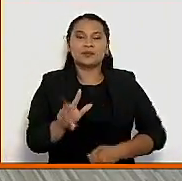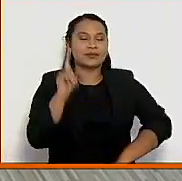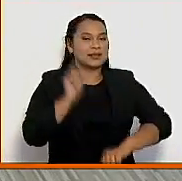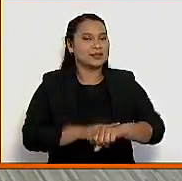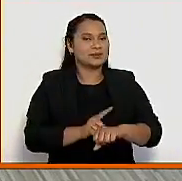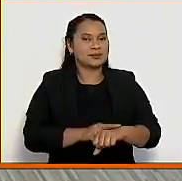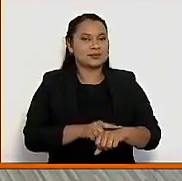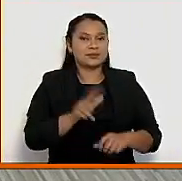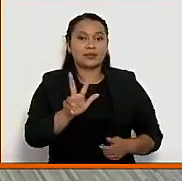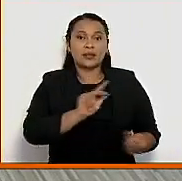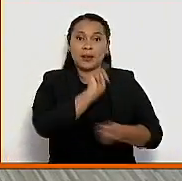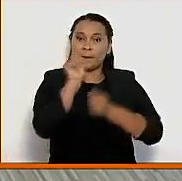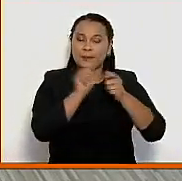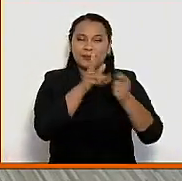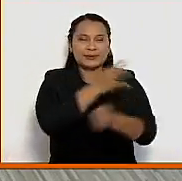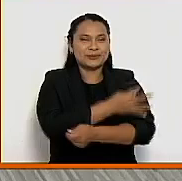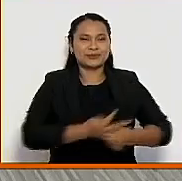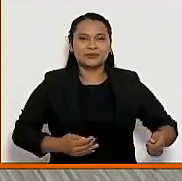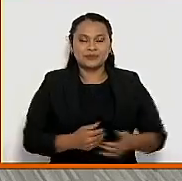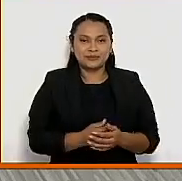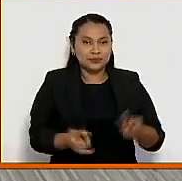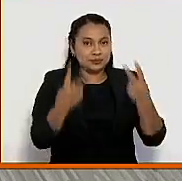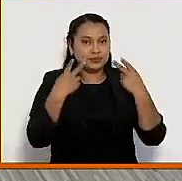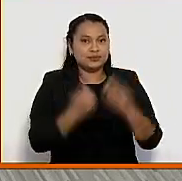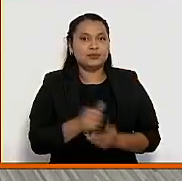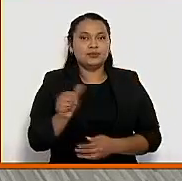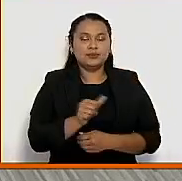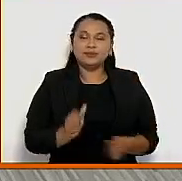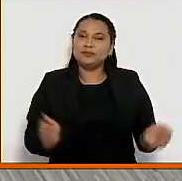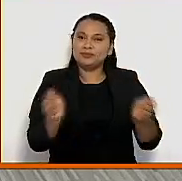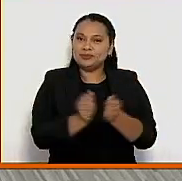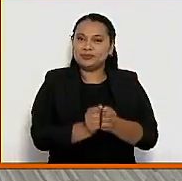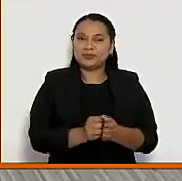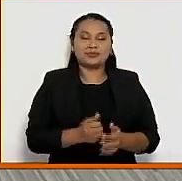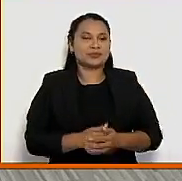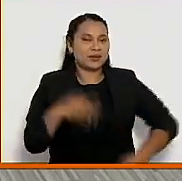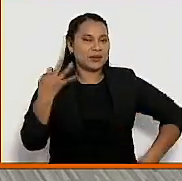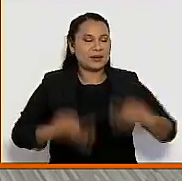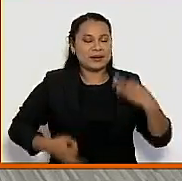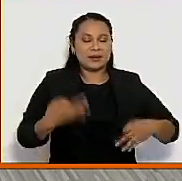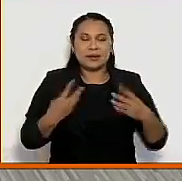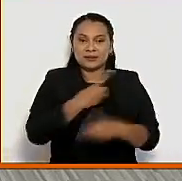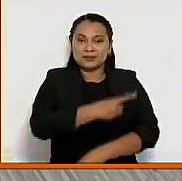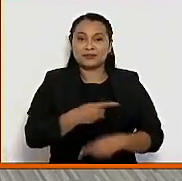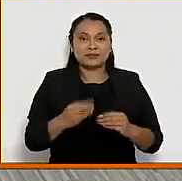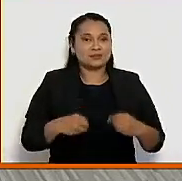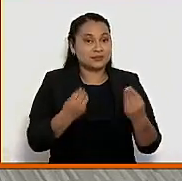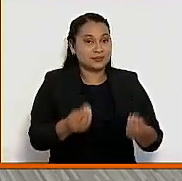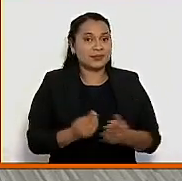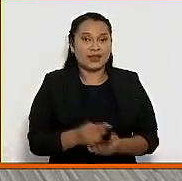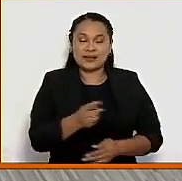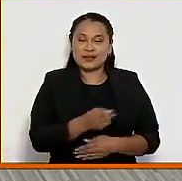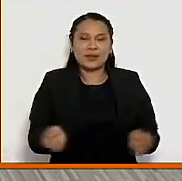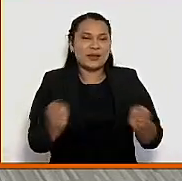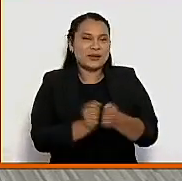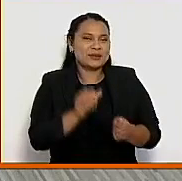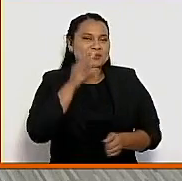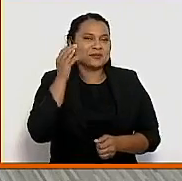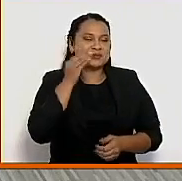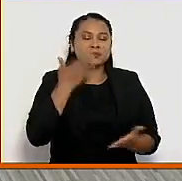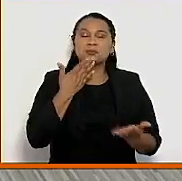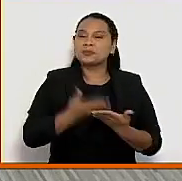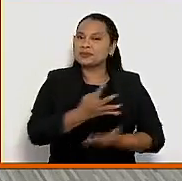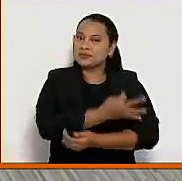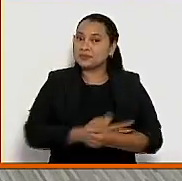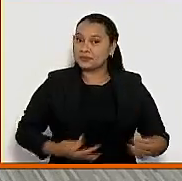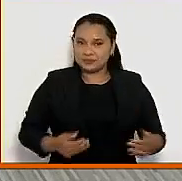está marcando las 3 en punto de la tarde y como puedes observar, hoy te traemos mucha alegría y diversión en compañía de Cecilia Racel. Buenas tardes, Ceci. Buenas